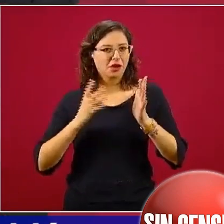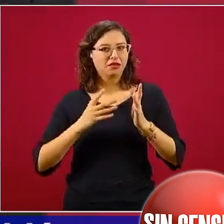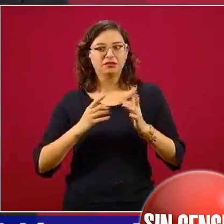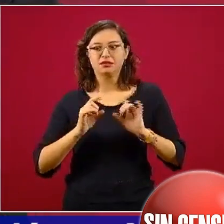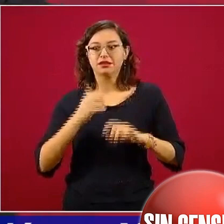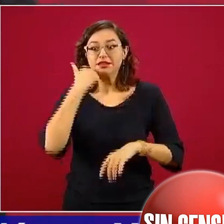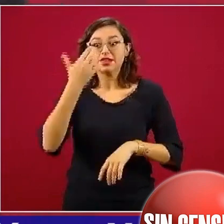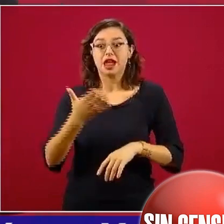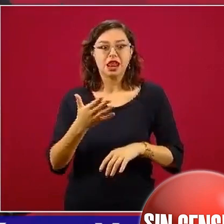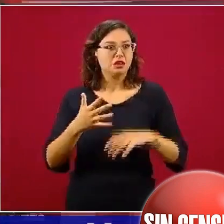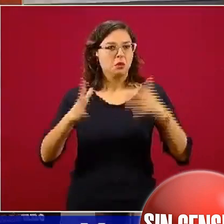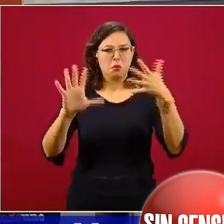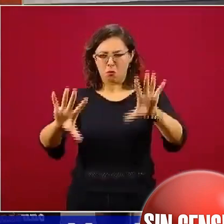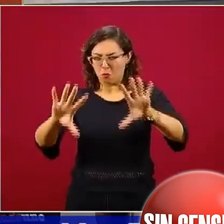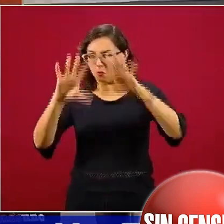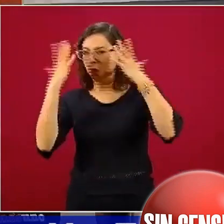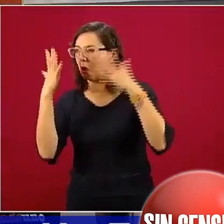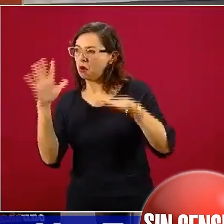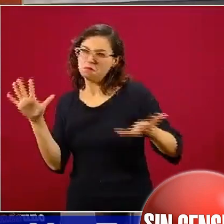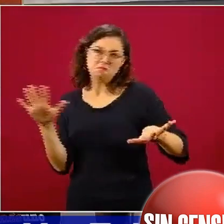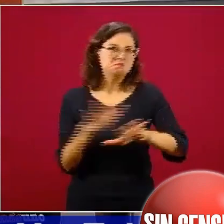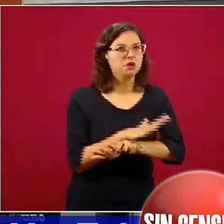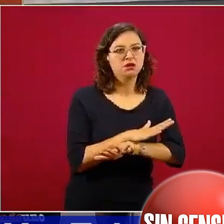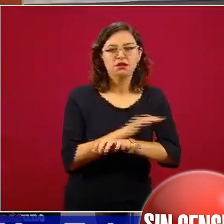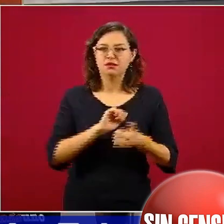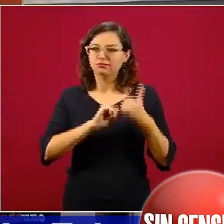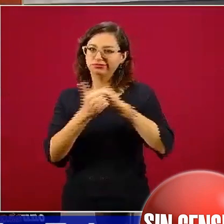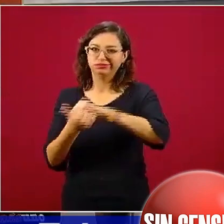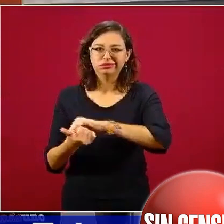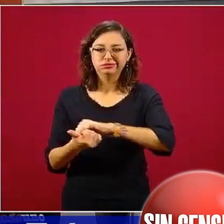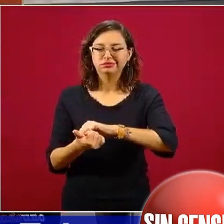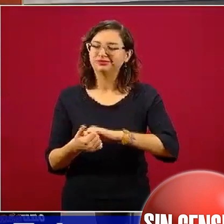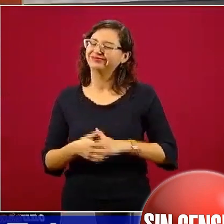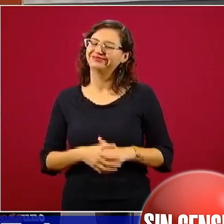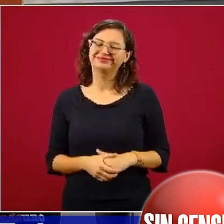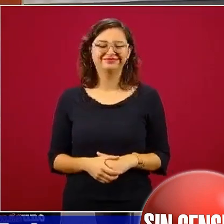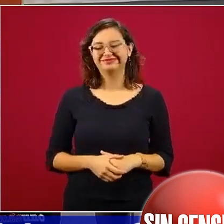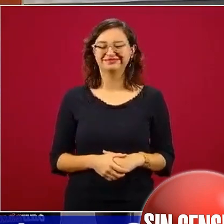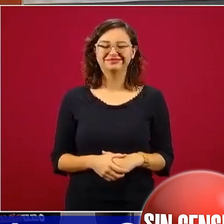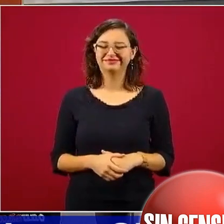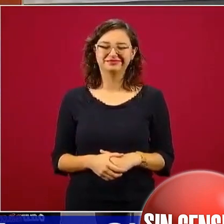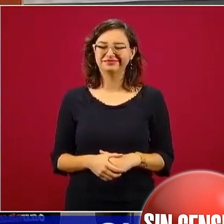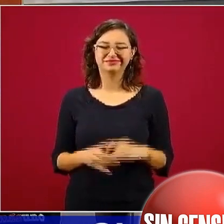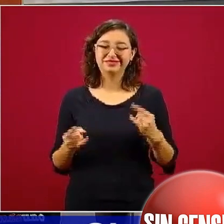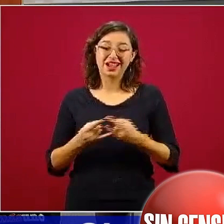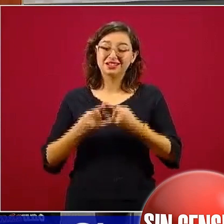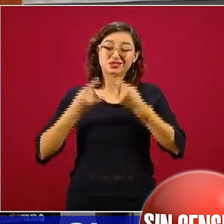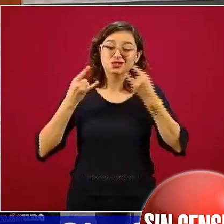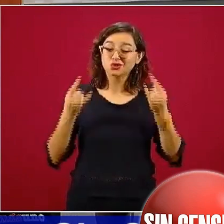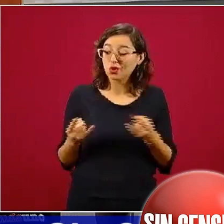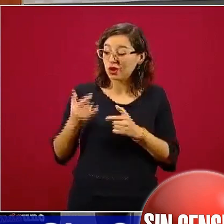así, de la noche a la mañana, en los procesos históricos, en